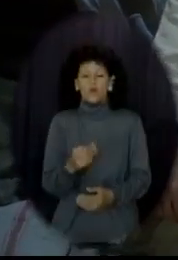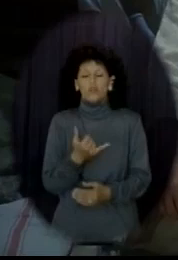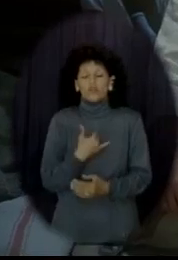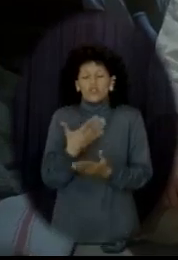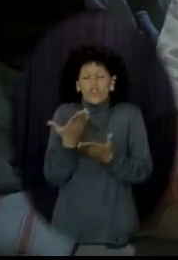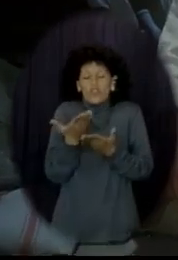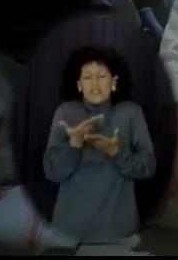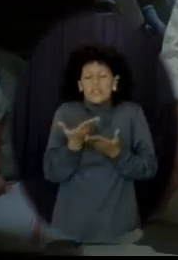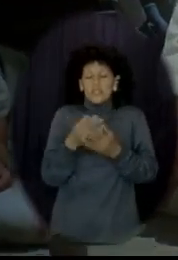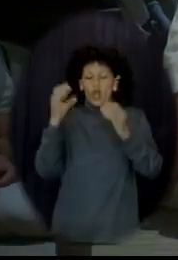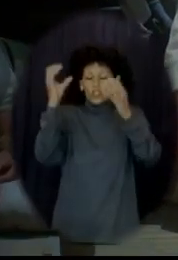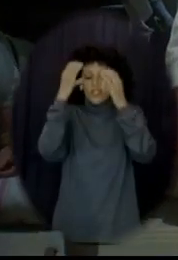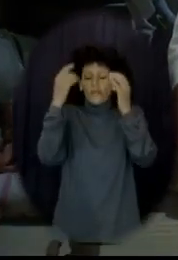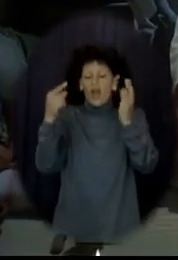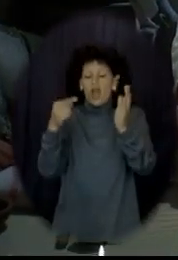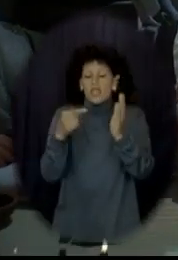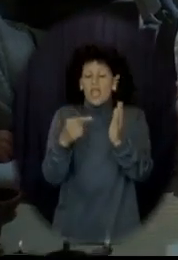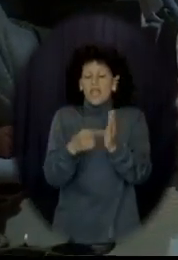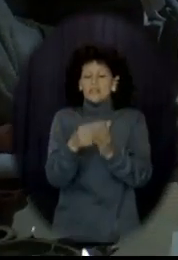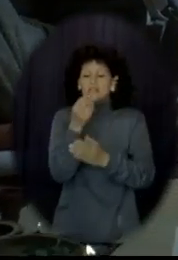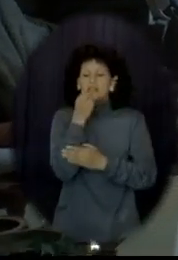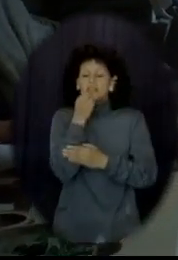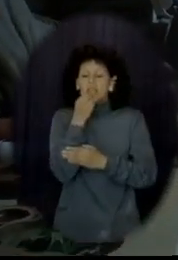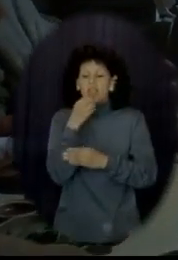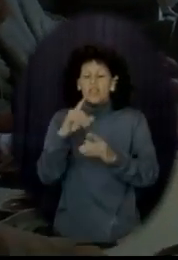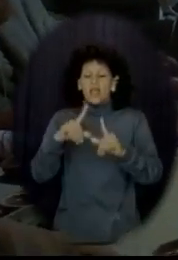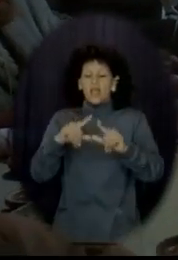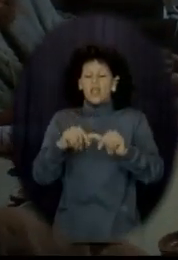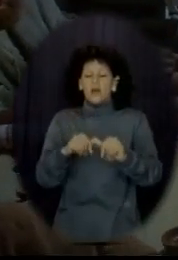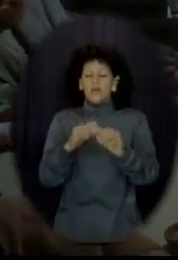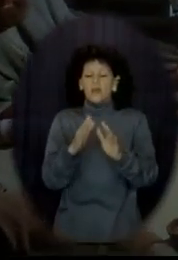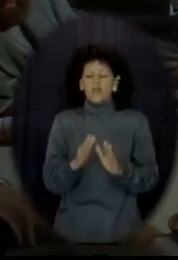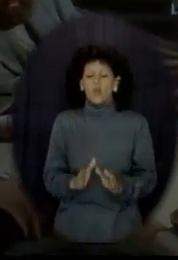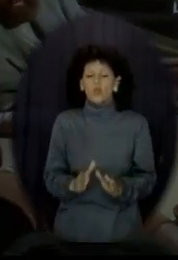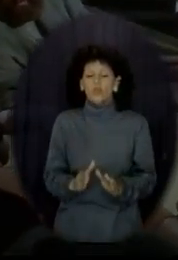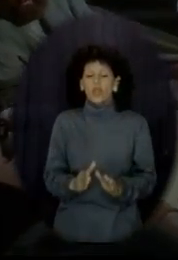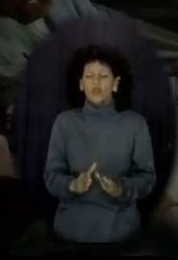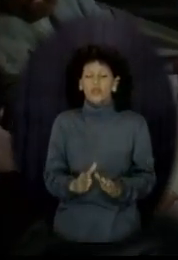¿Cuánto he querido celebrar con ustedes esta cena de Pascua antes de mi muerte?